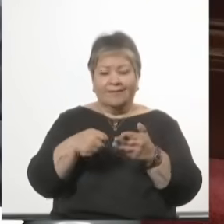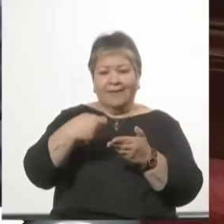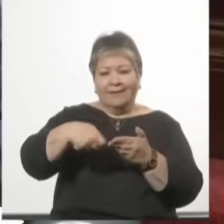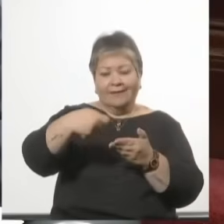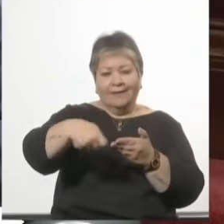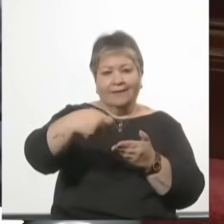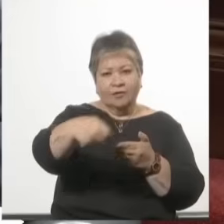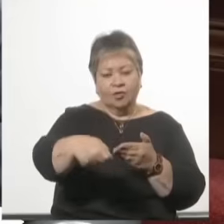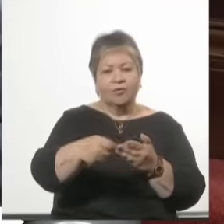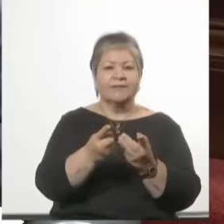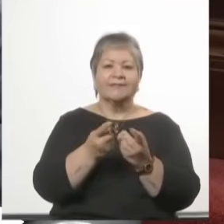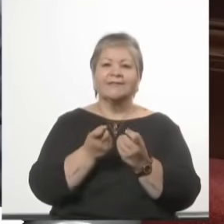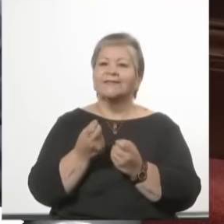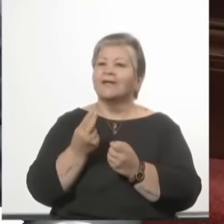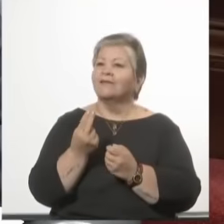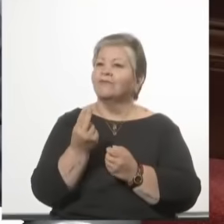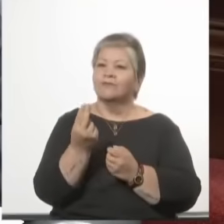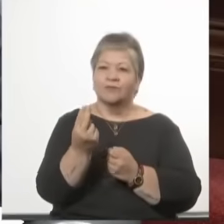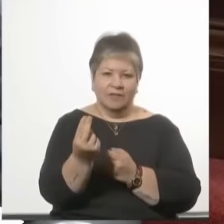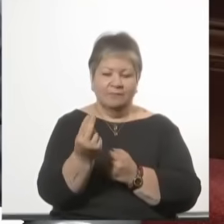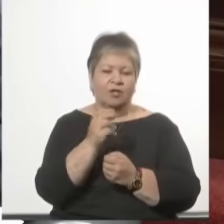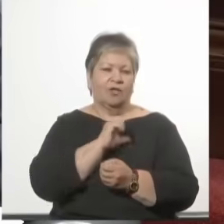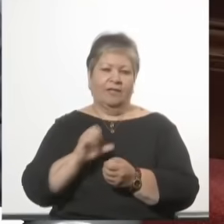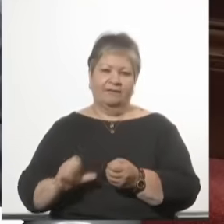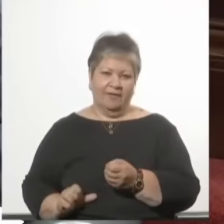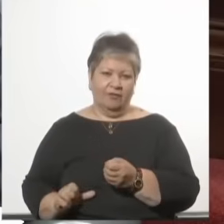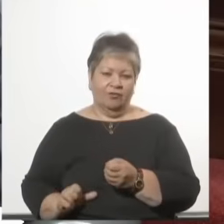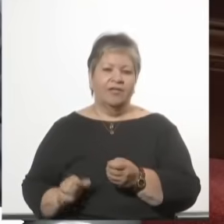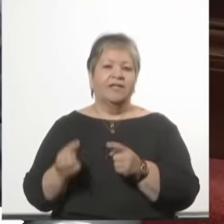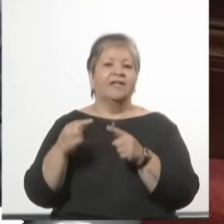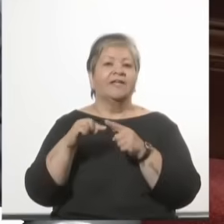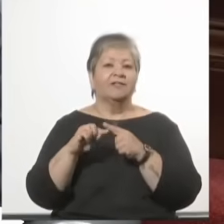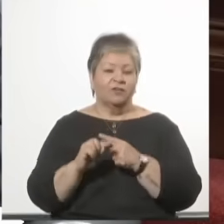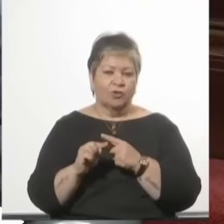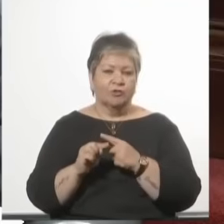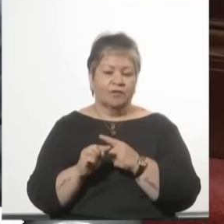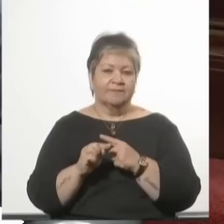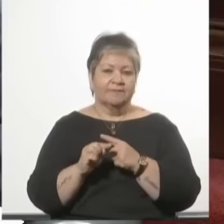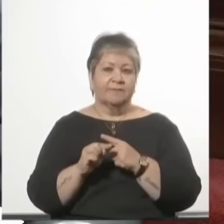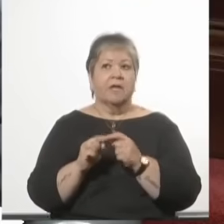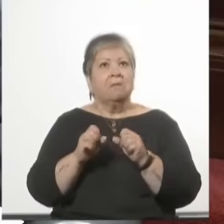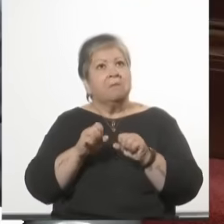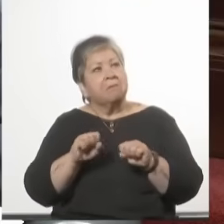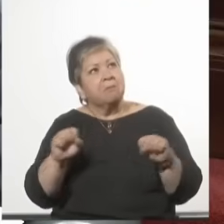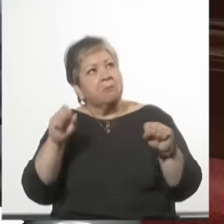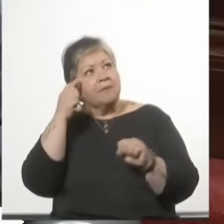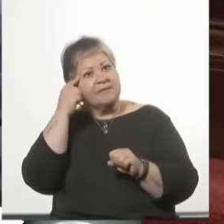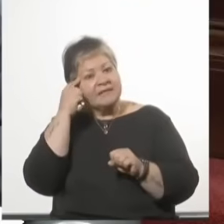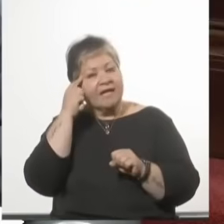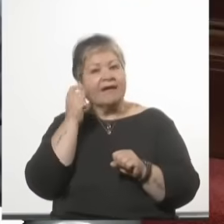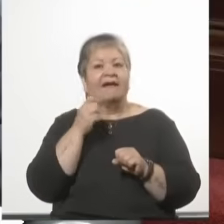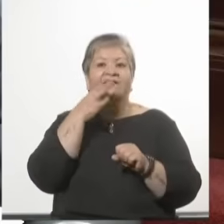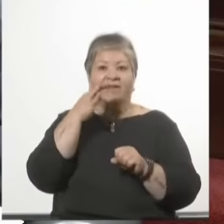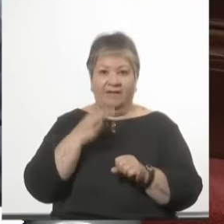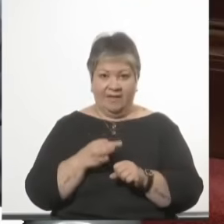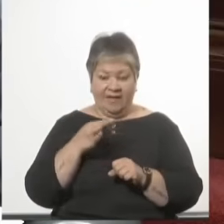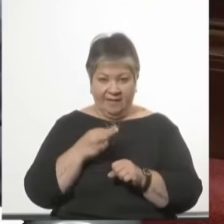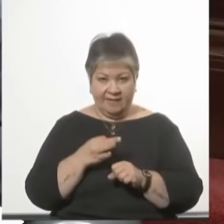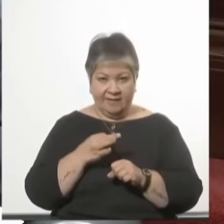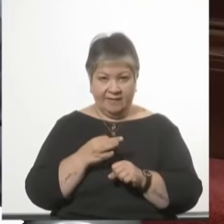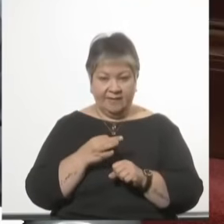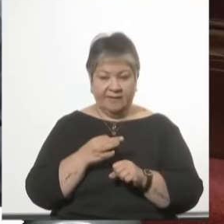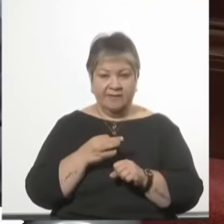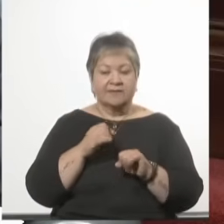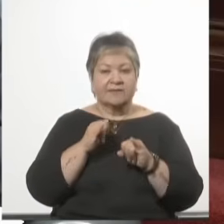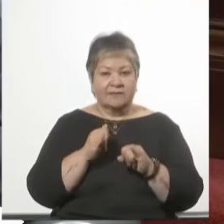para su existencia el consentimiento de parte del Estado, lo que en todo caso presuponían que se había verificado la real constitución válida y